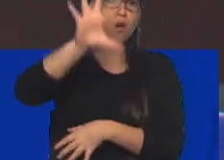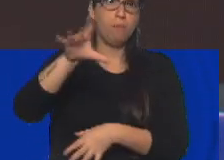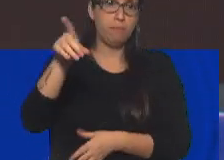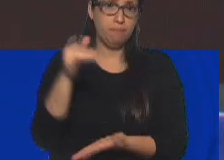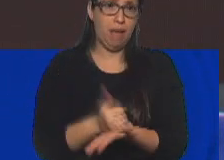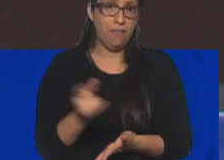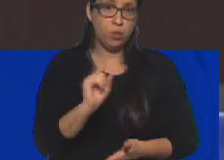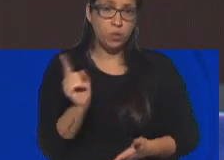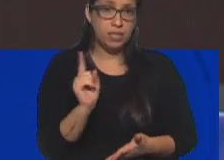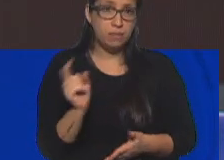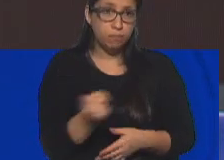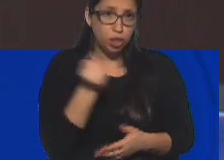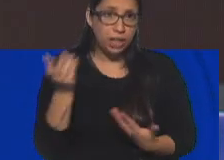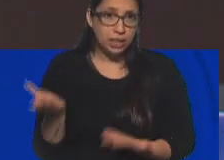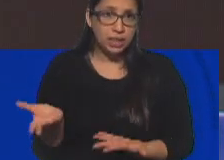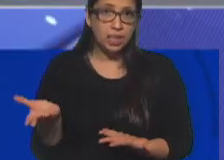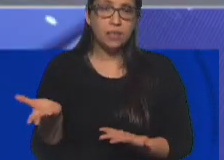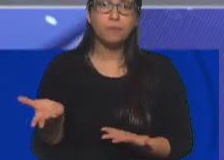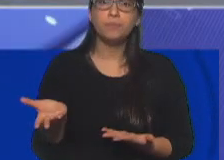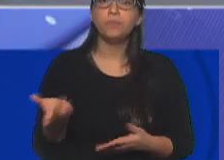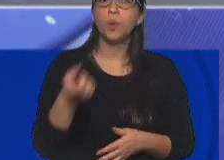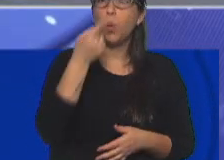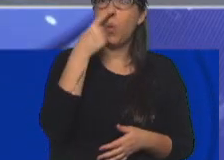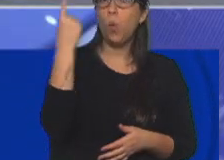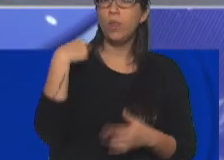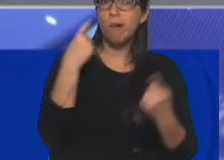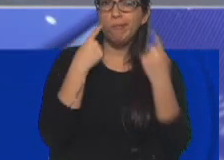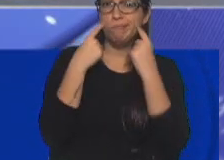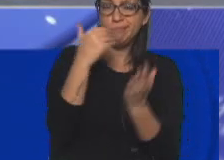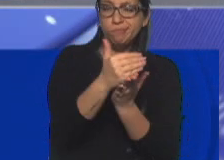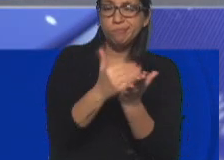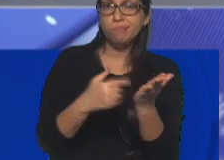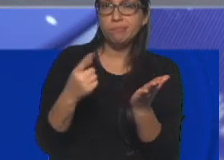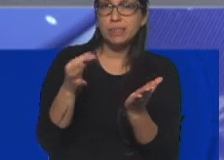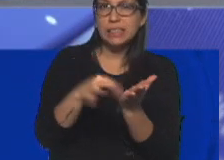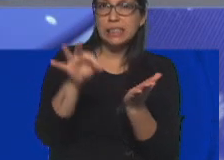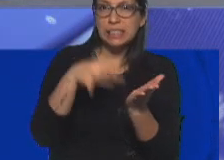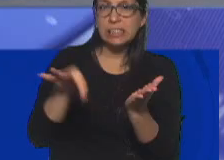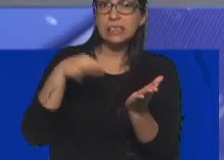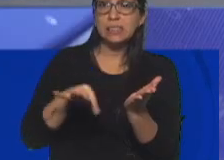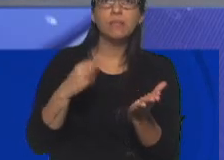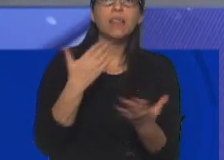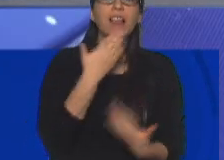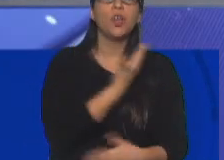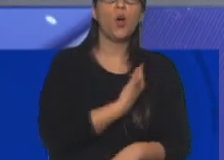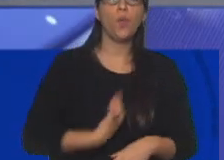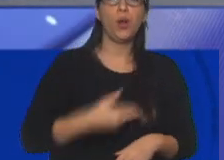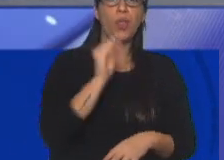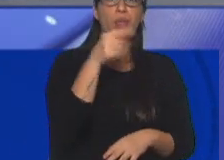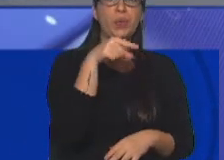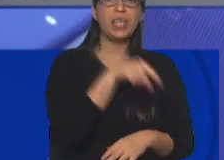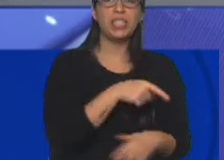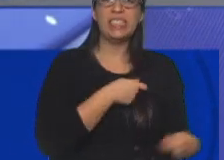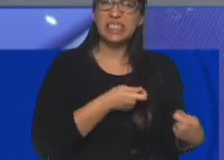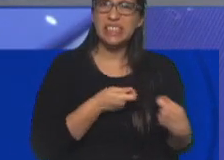para nada, ¿no? Tuvo una última revisión hacia fines del año Sí. pasado, a partir de que el gobierno brasileño especialmente